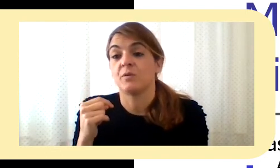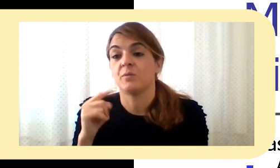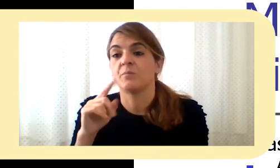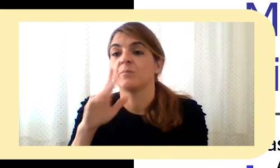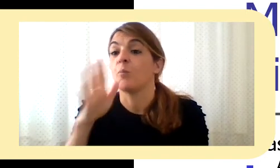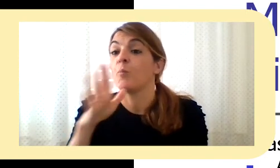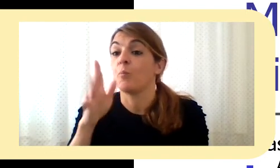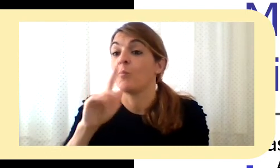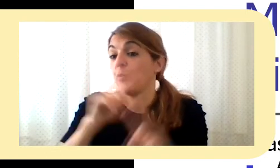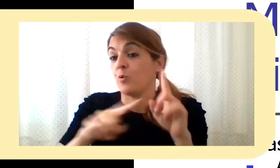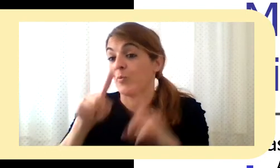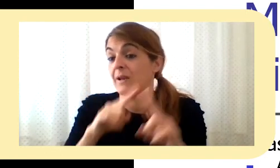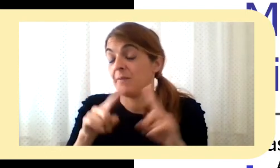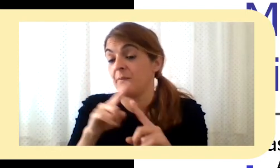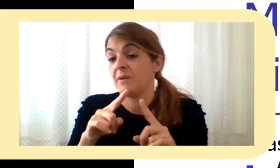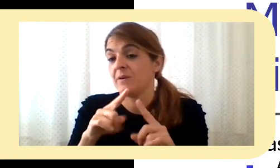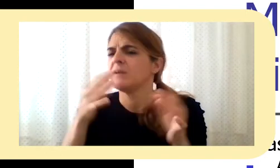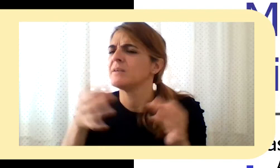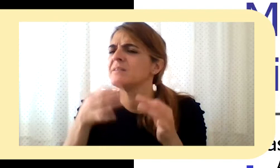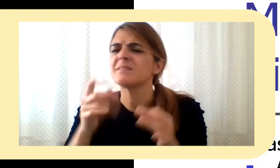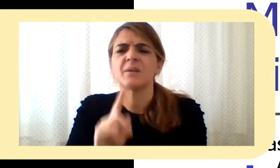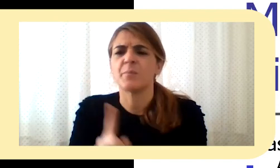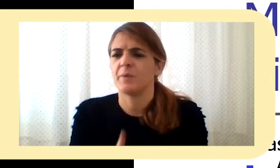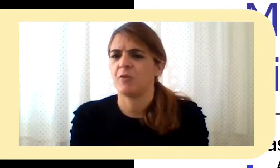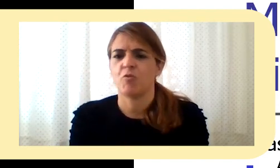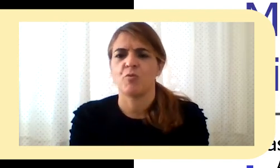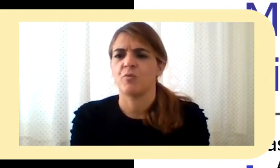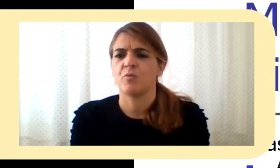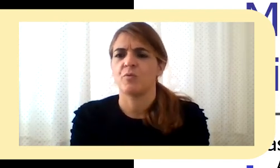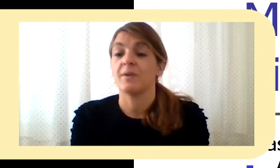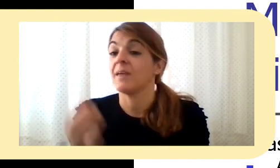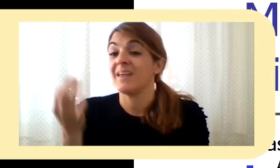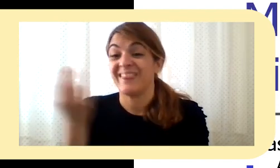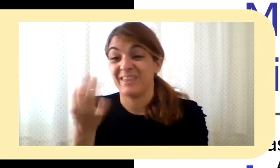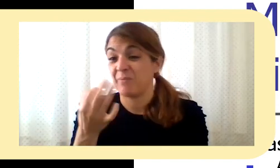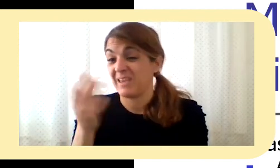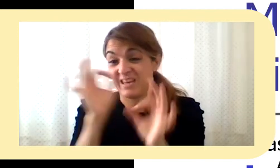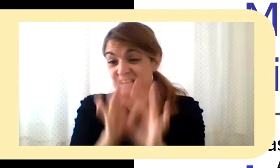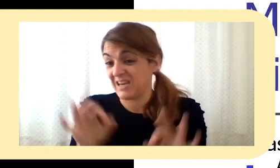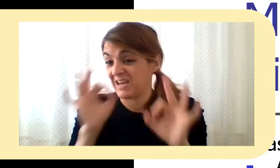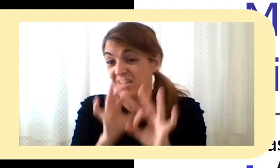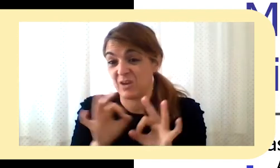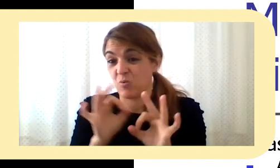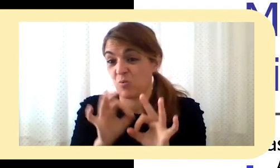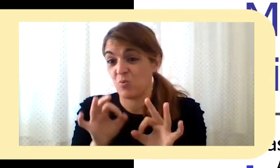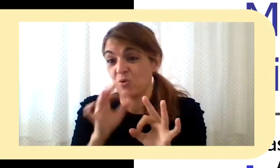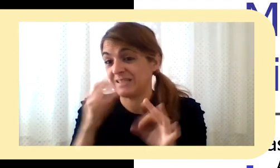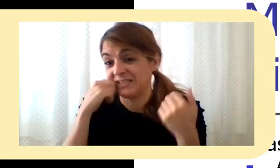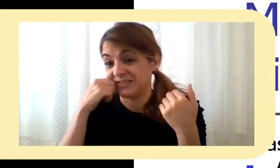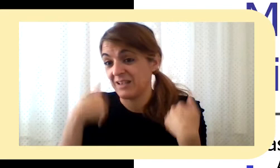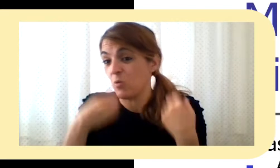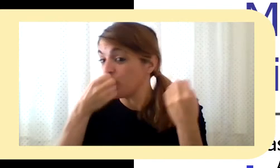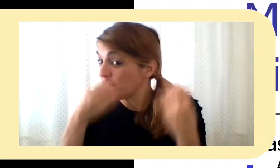siempre, por suerte, ¿eh? La menstruación no tendría que producir ningún problema, ¿eh? En términos saludables, la menstruación no tendría que